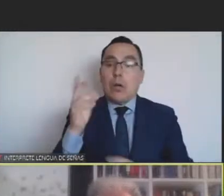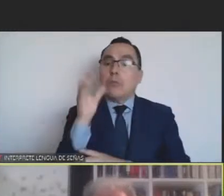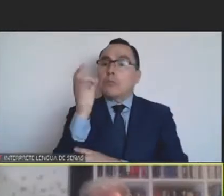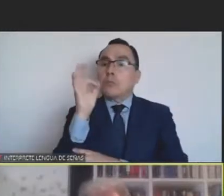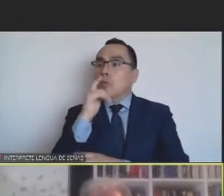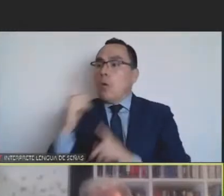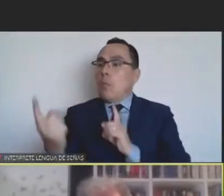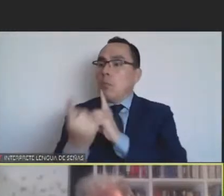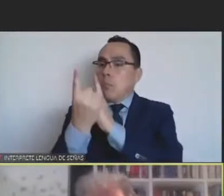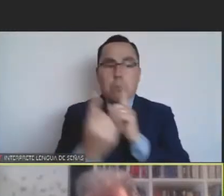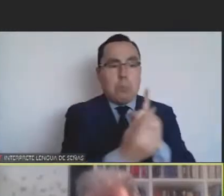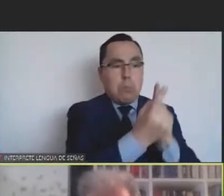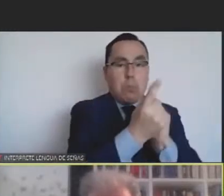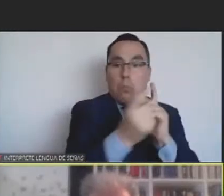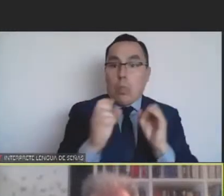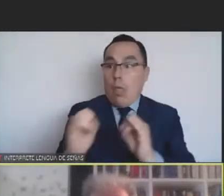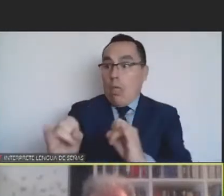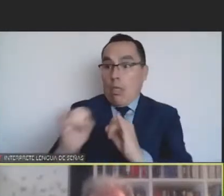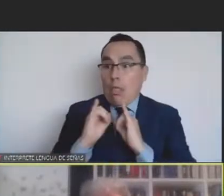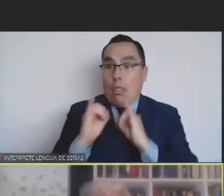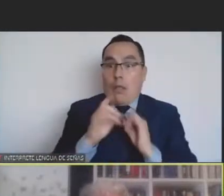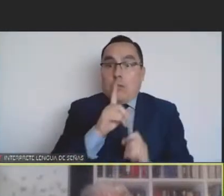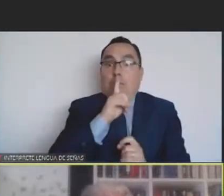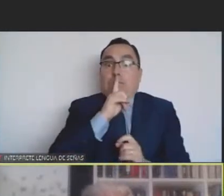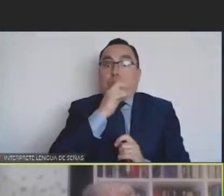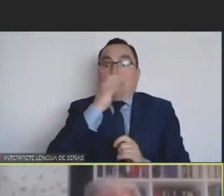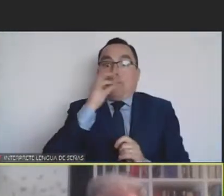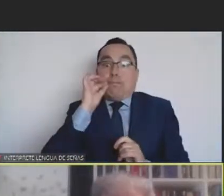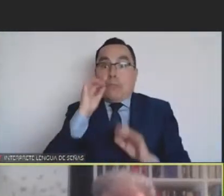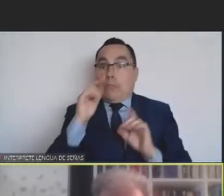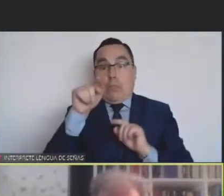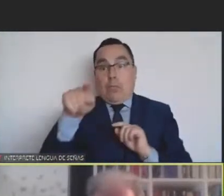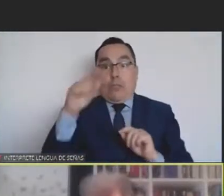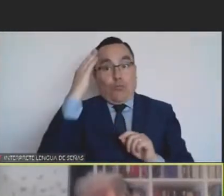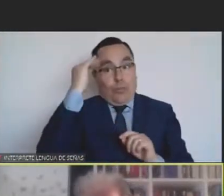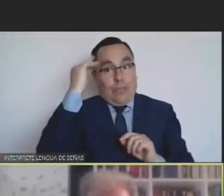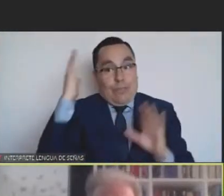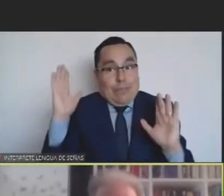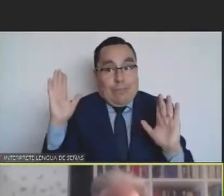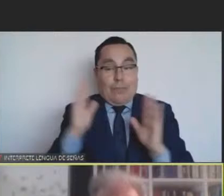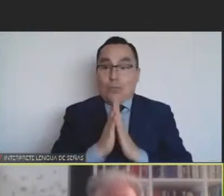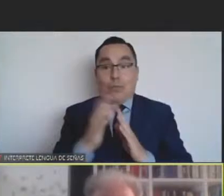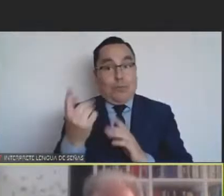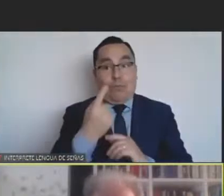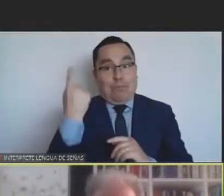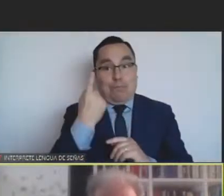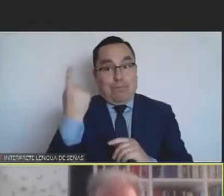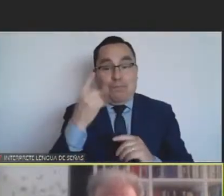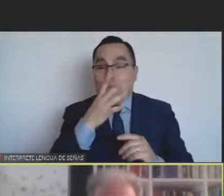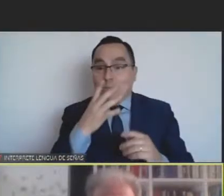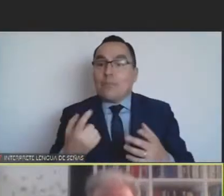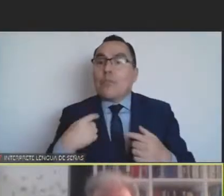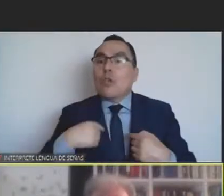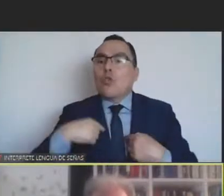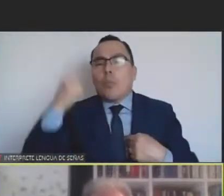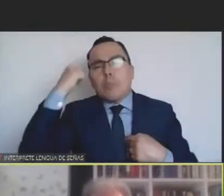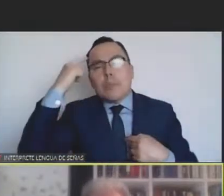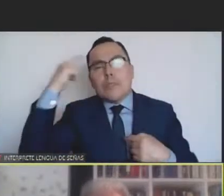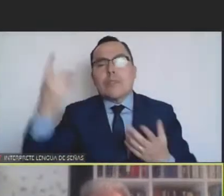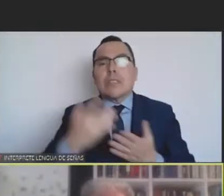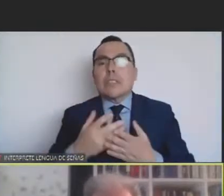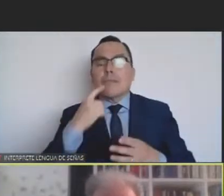interés o no lo están informando debidamente, no tengo evidencia directa, además de este caso particular, pero mi presunción, mi prejuicio es